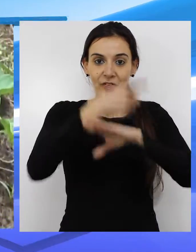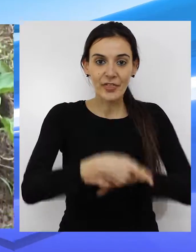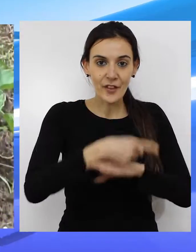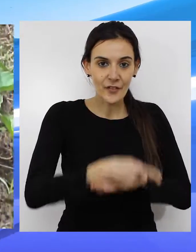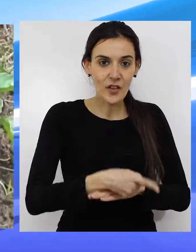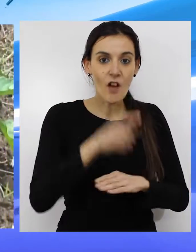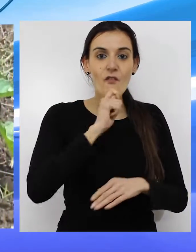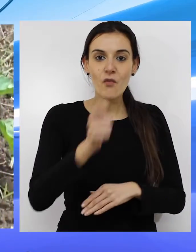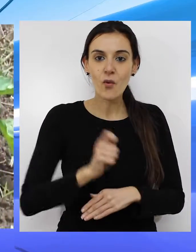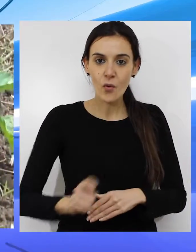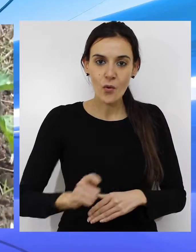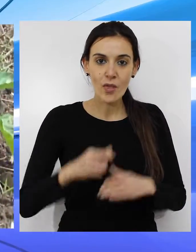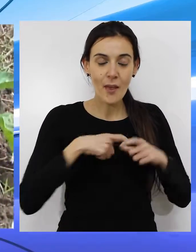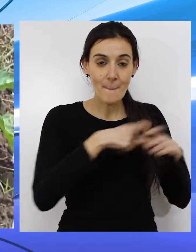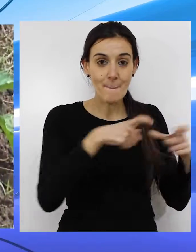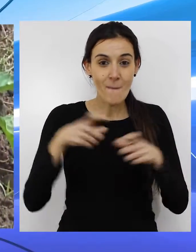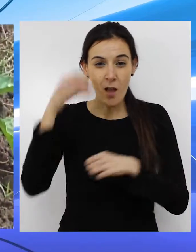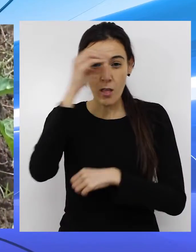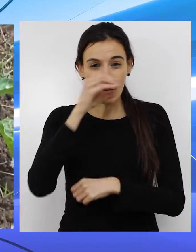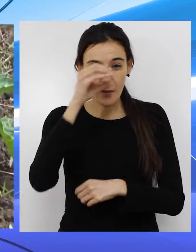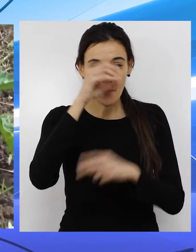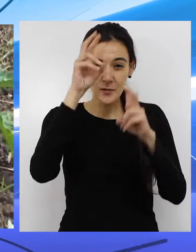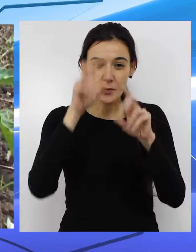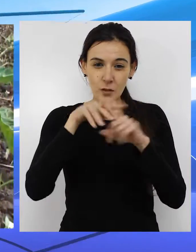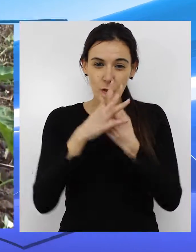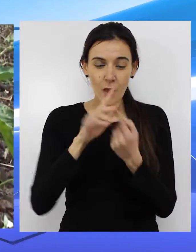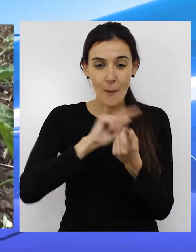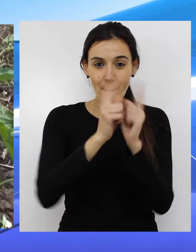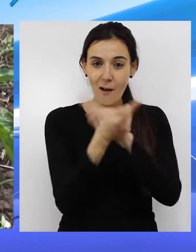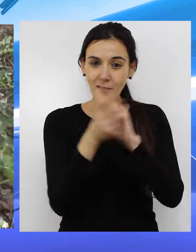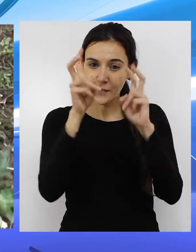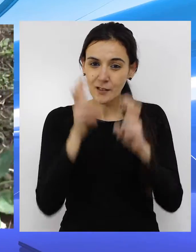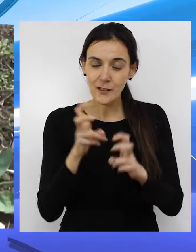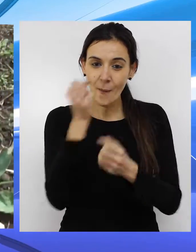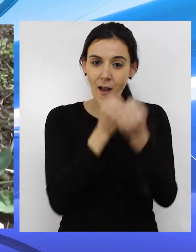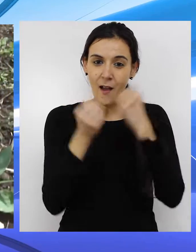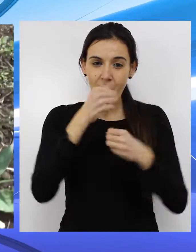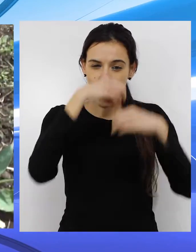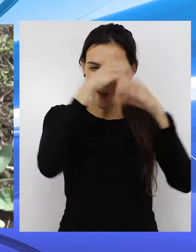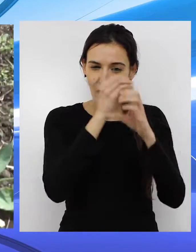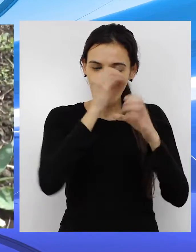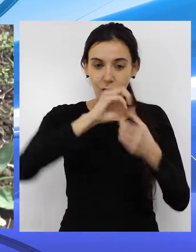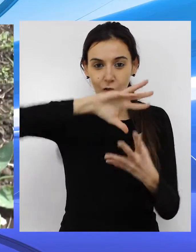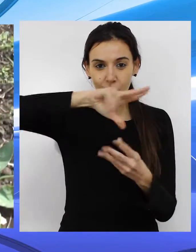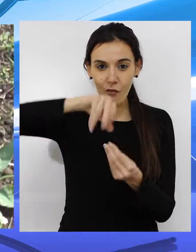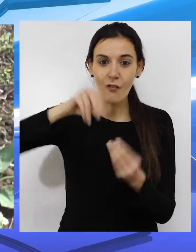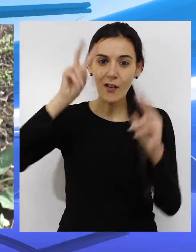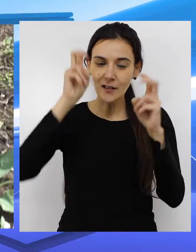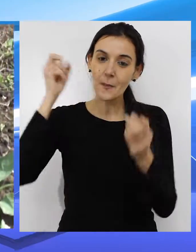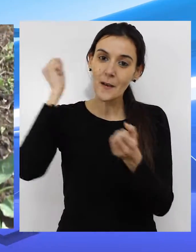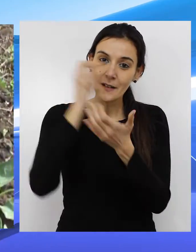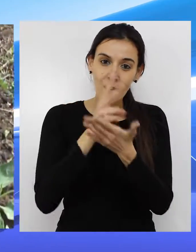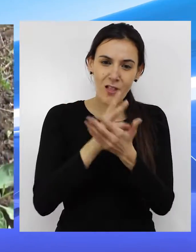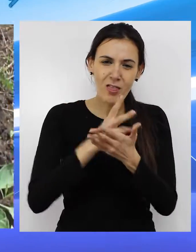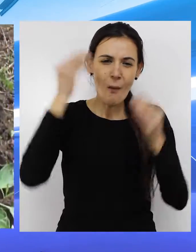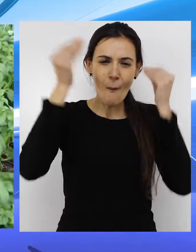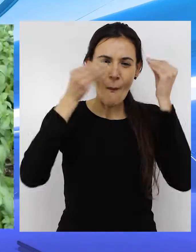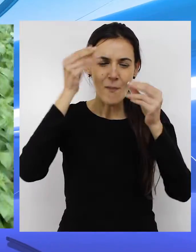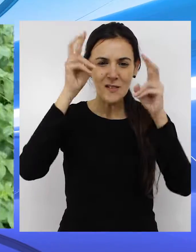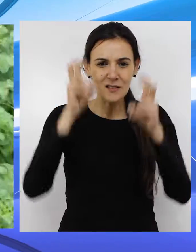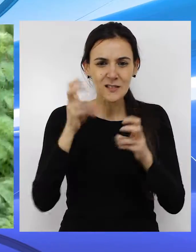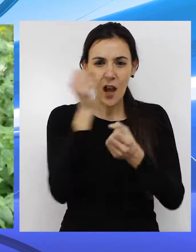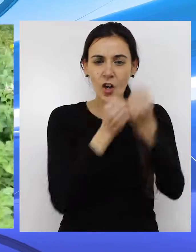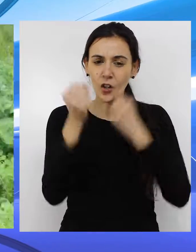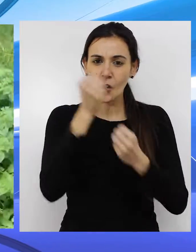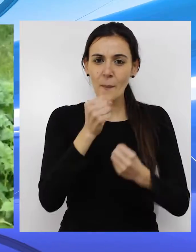La directora de la Fundación Biodiversidad del Ministerio para la Transición Ecológica y el Reto Demográfico, Elena Pita, considera que la economía verde no es